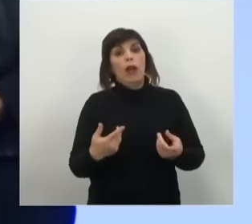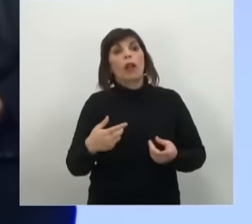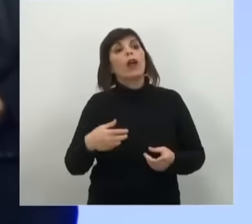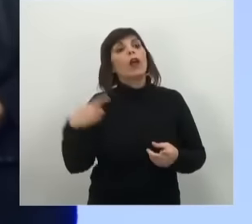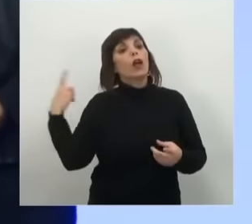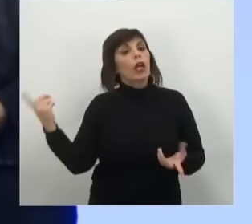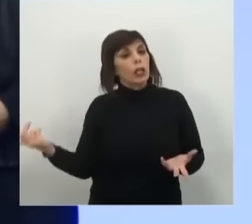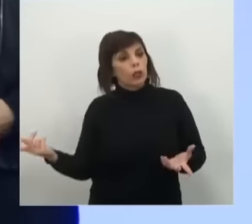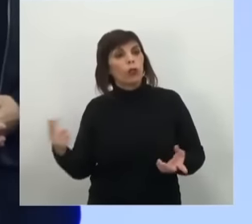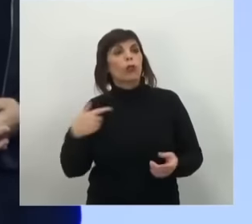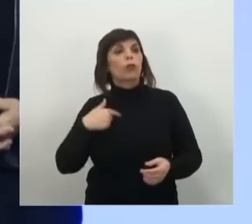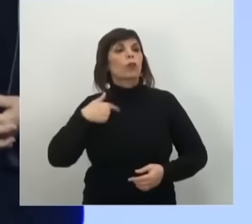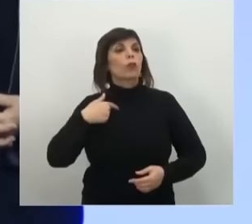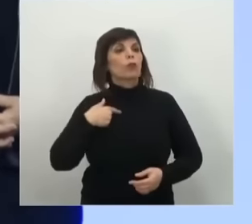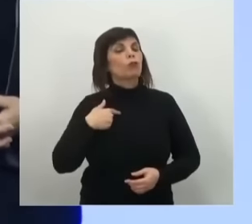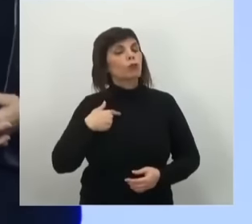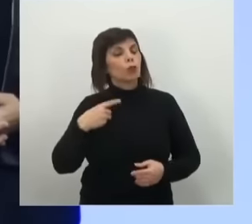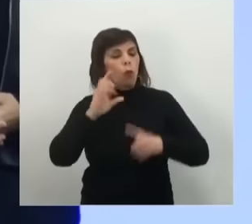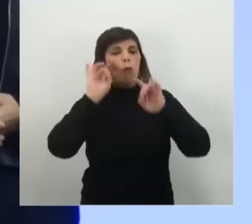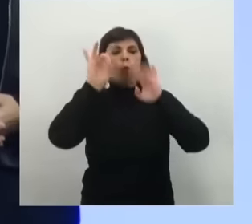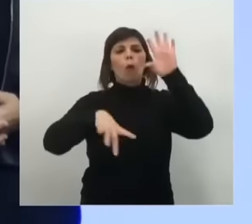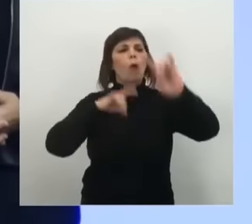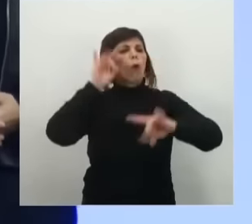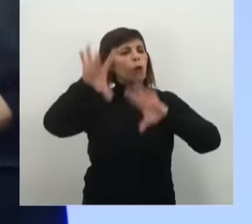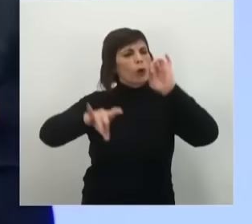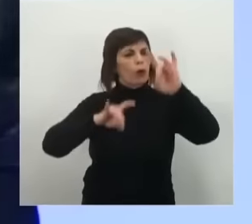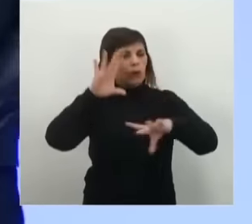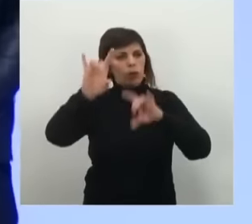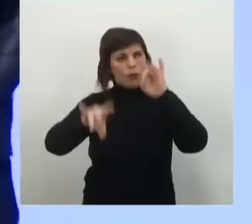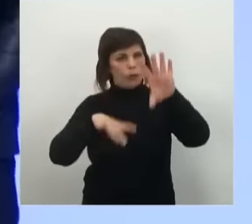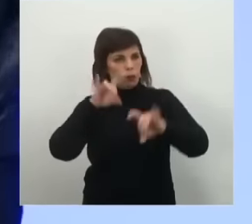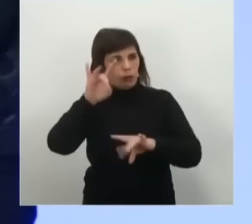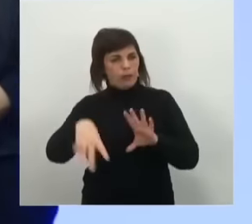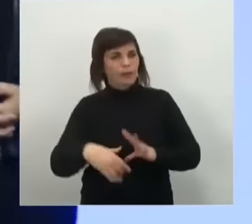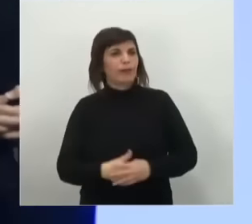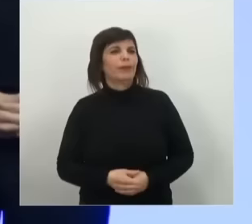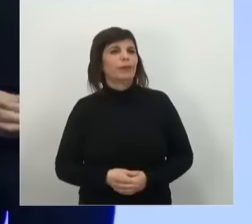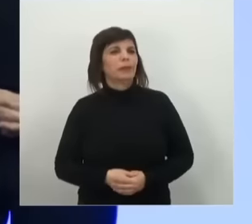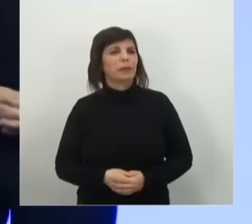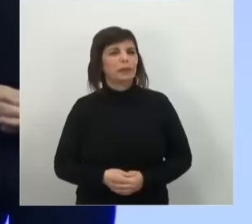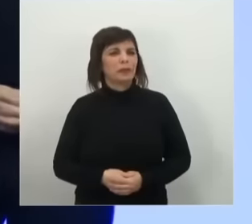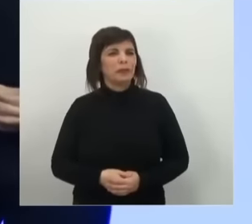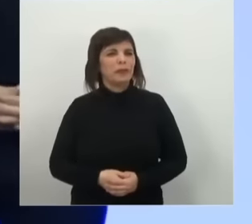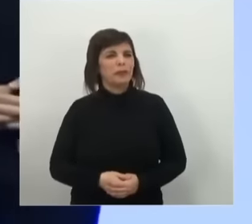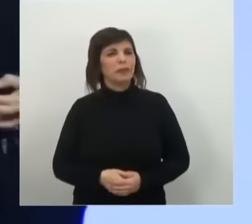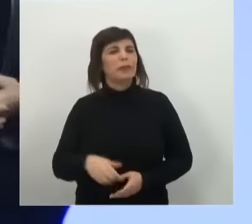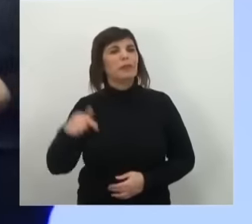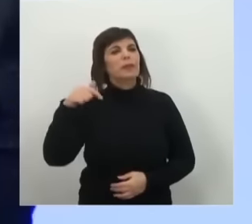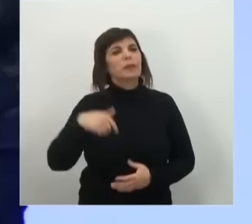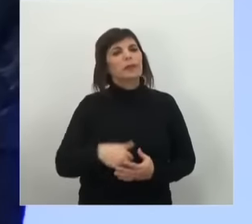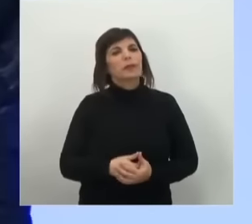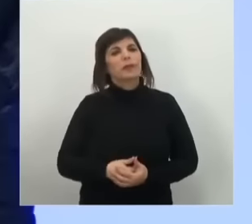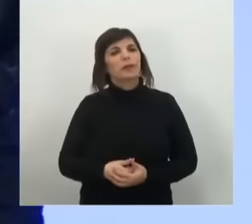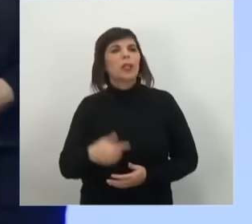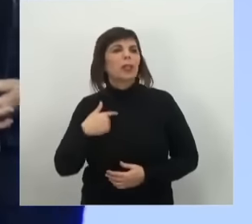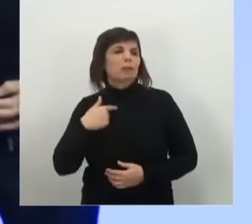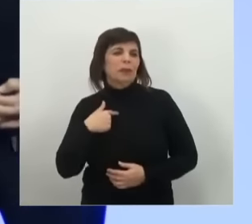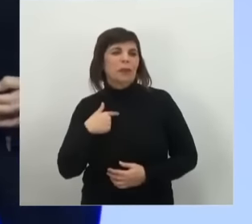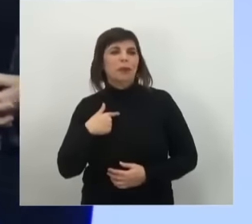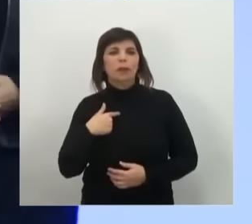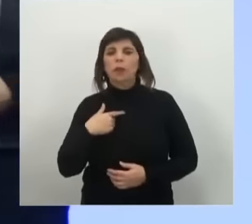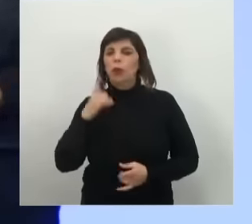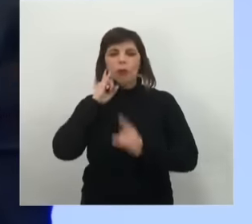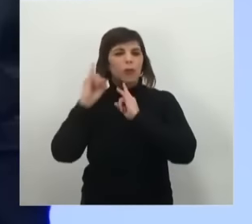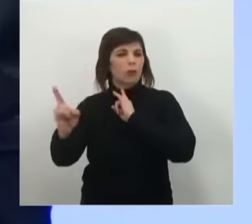Entonces cuando las personas quieren Llamar a Israel nuevo están durmiendo entonces aquí está Mauri para contestar y